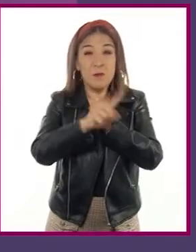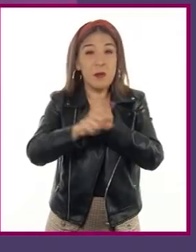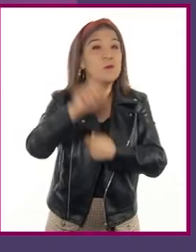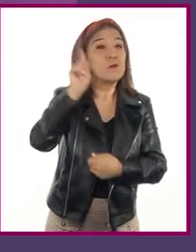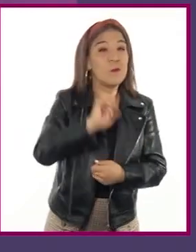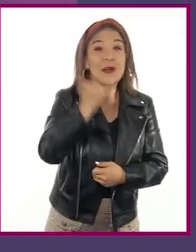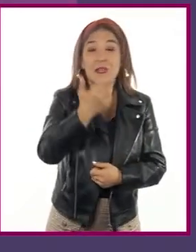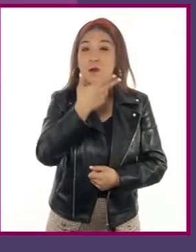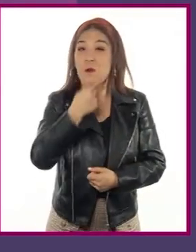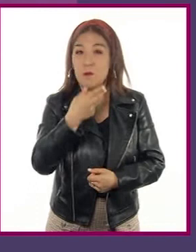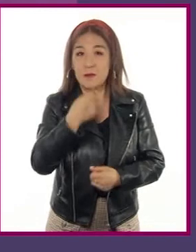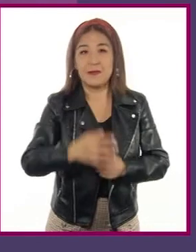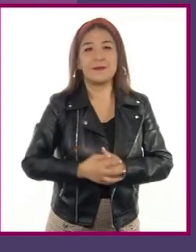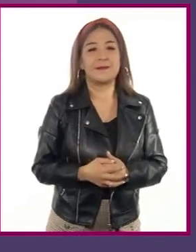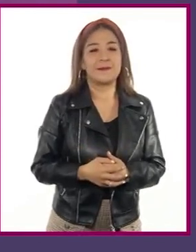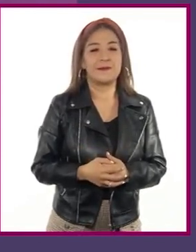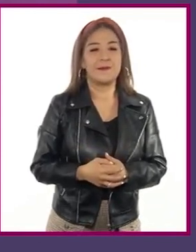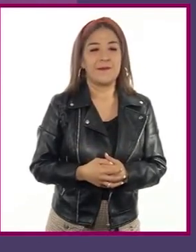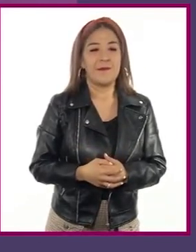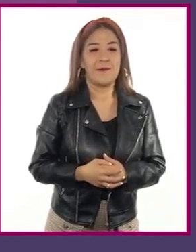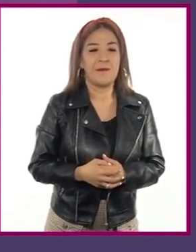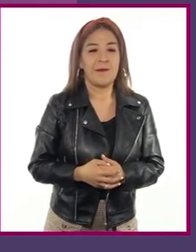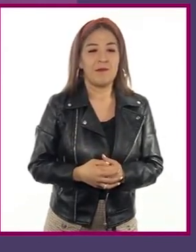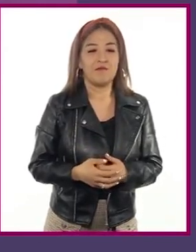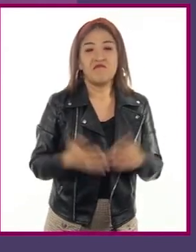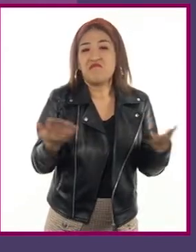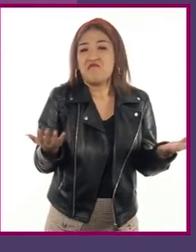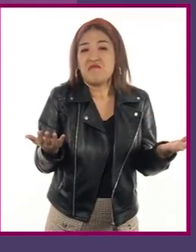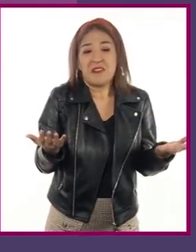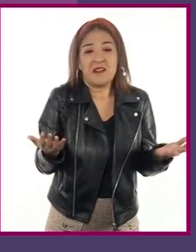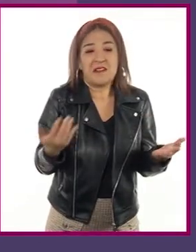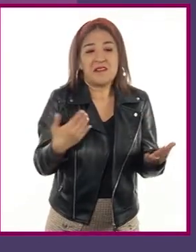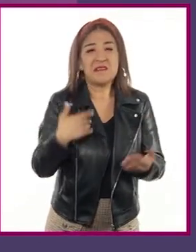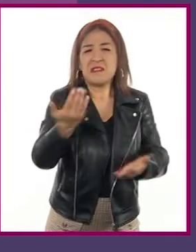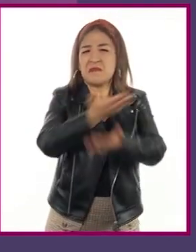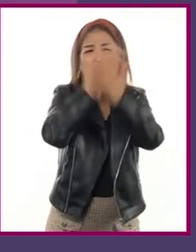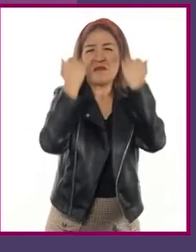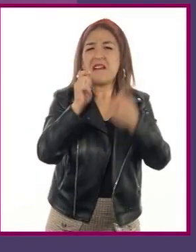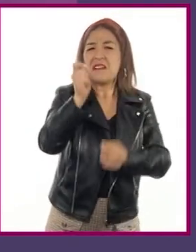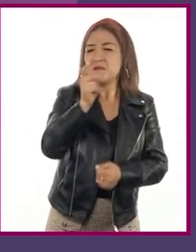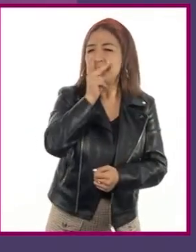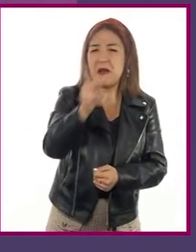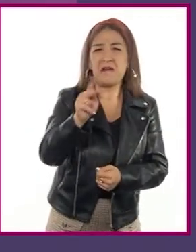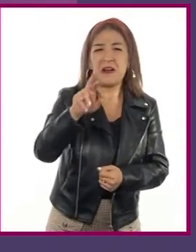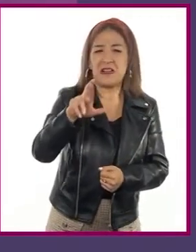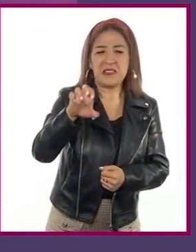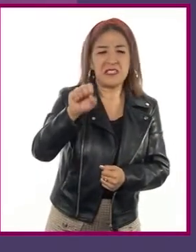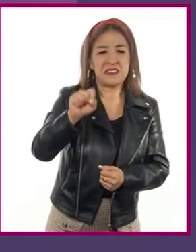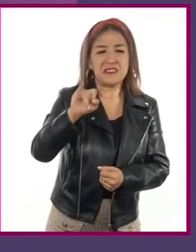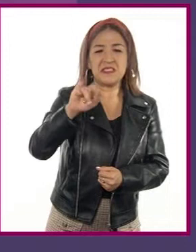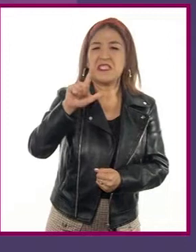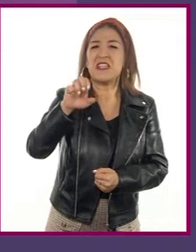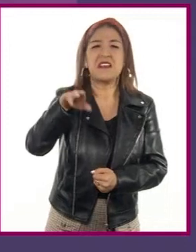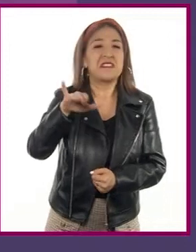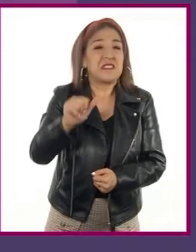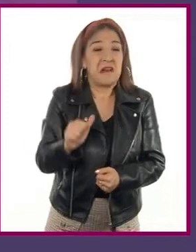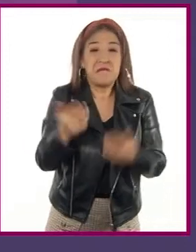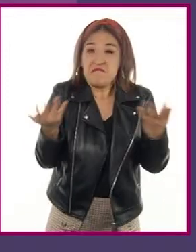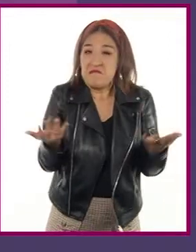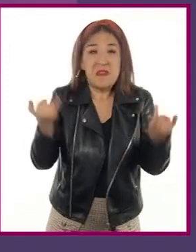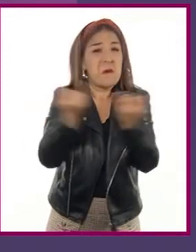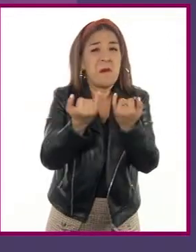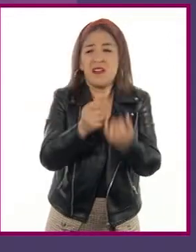a hombres? No sé qué es la resiliencia y tampoco entiendo por